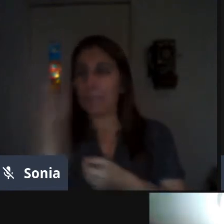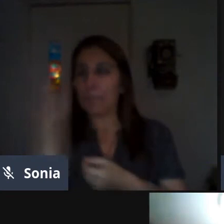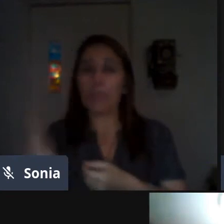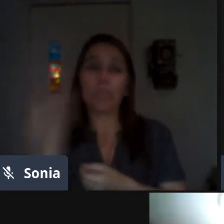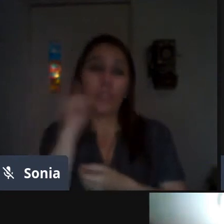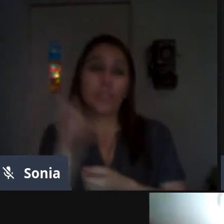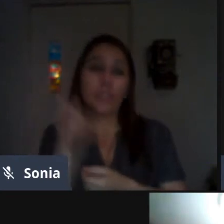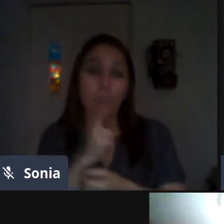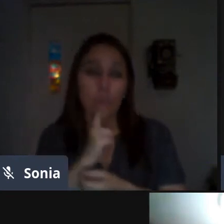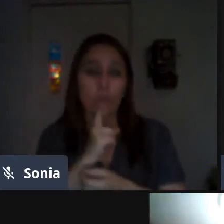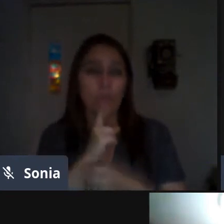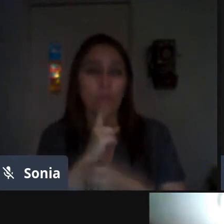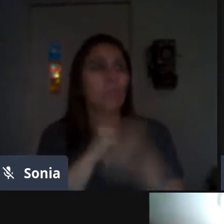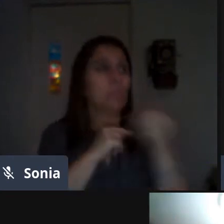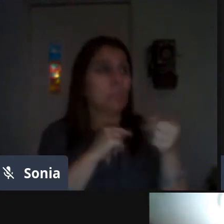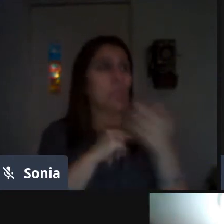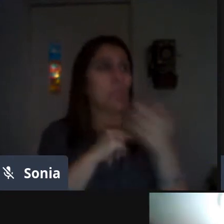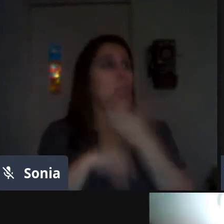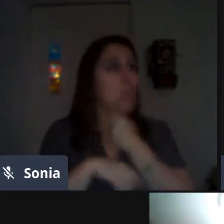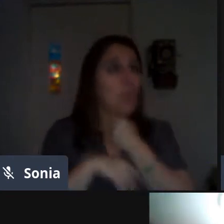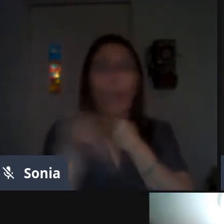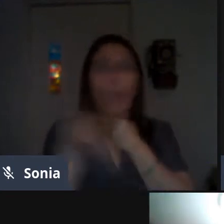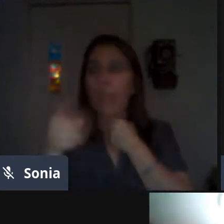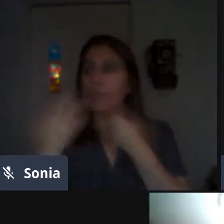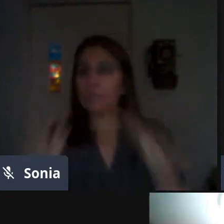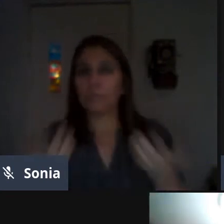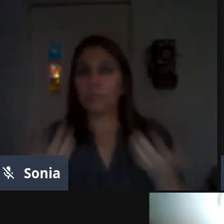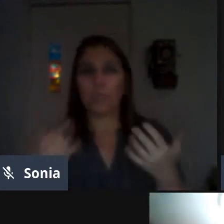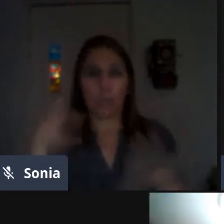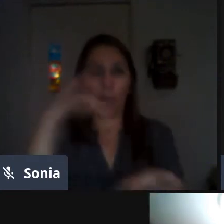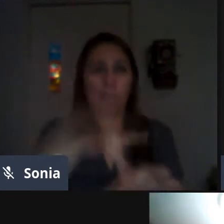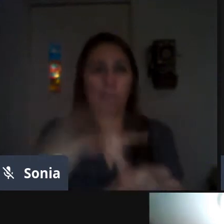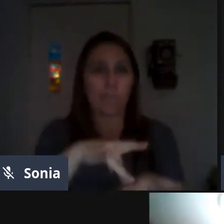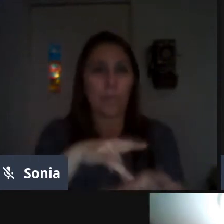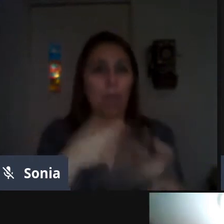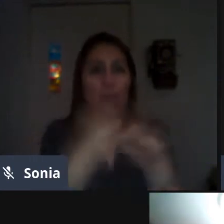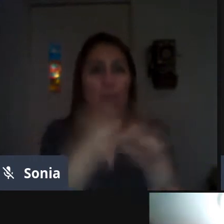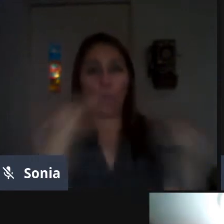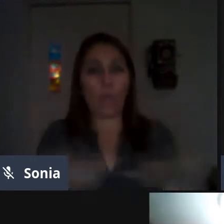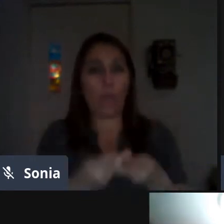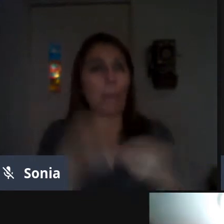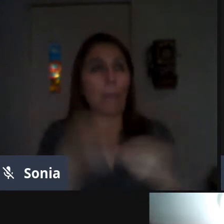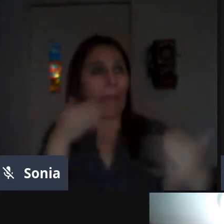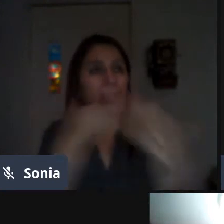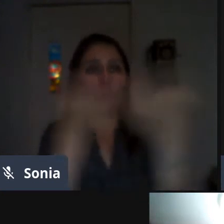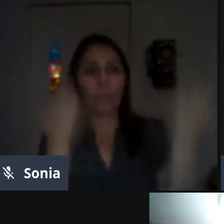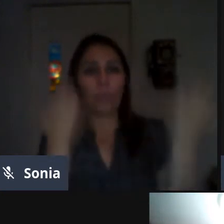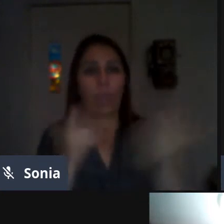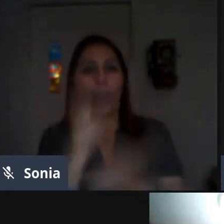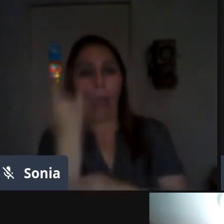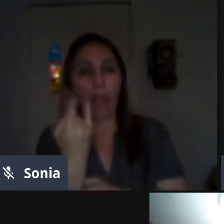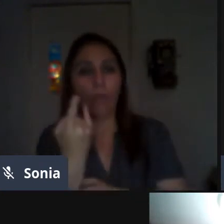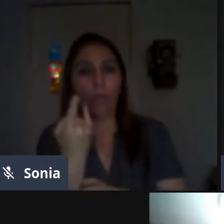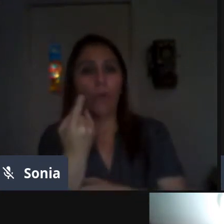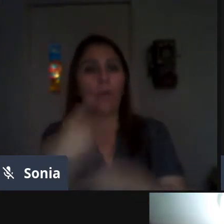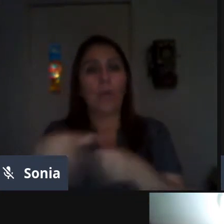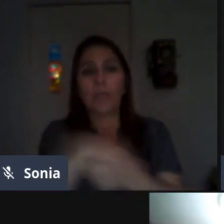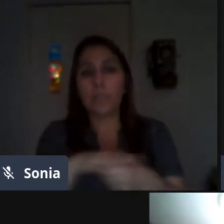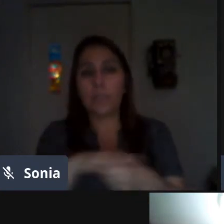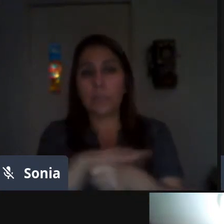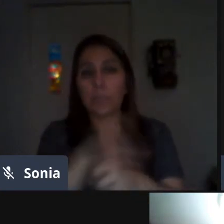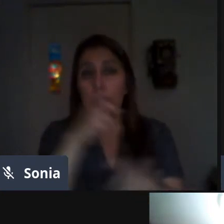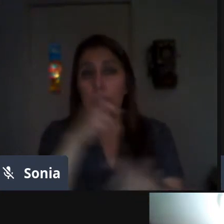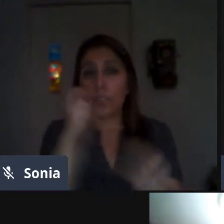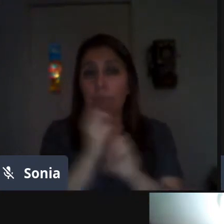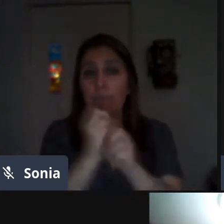y tienen que llegar en algún momento determinado a poner una denuncia por un asunto de algún tipo de violación o de